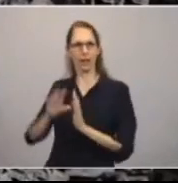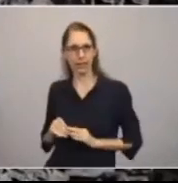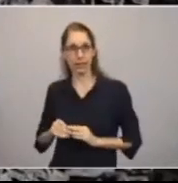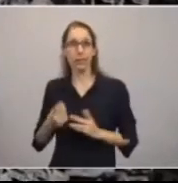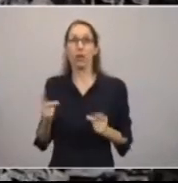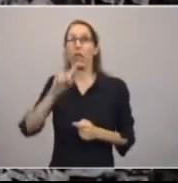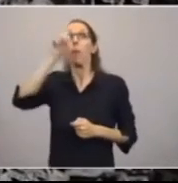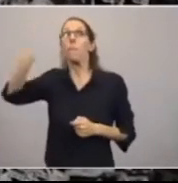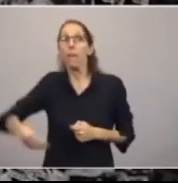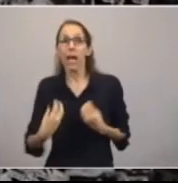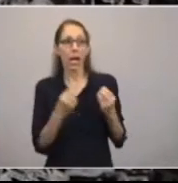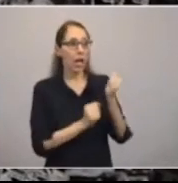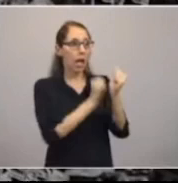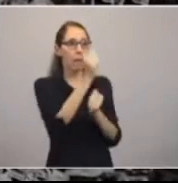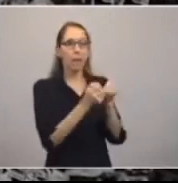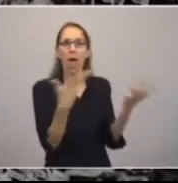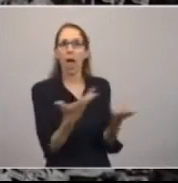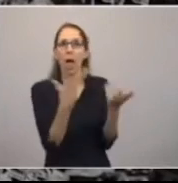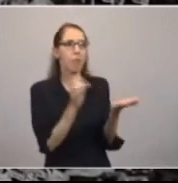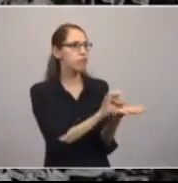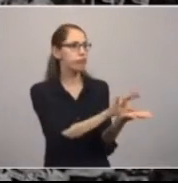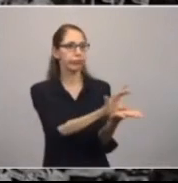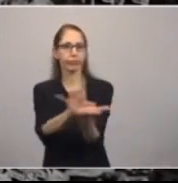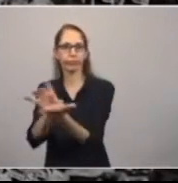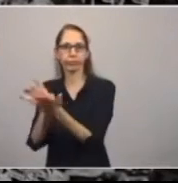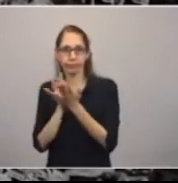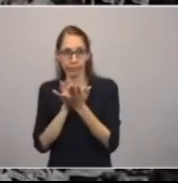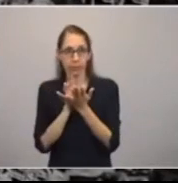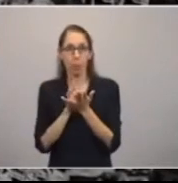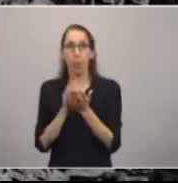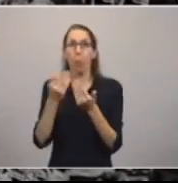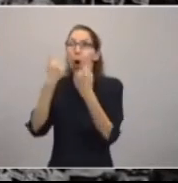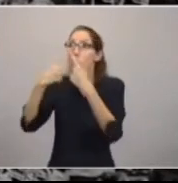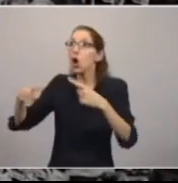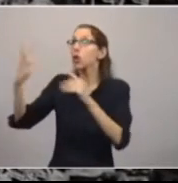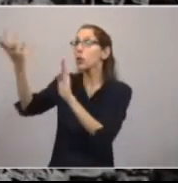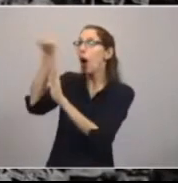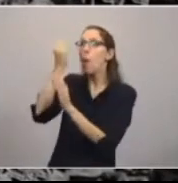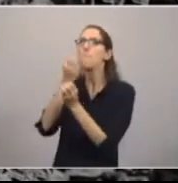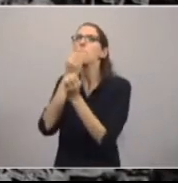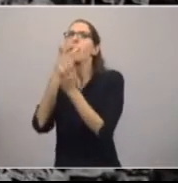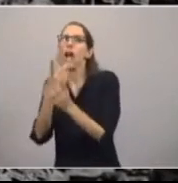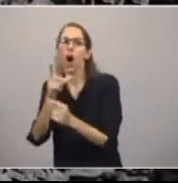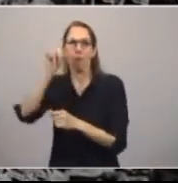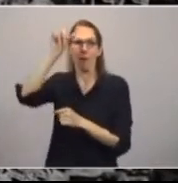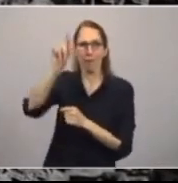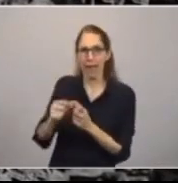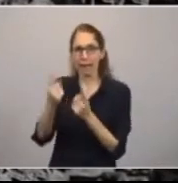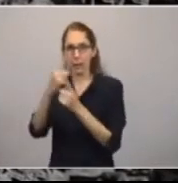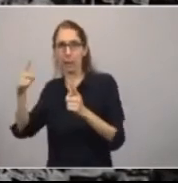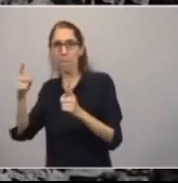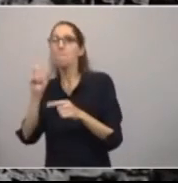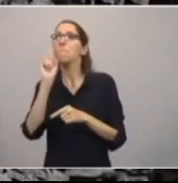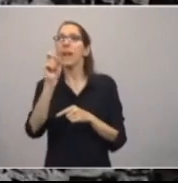despidos, los productos podrán entrar de mejor calidad o hasta de mejor precio, pero empieza a no haber quien los